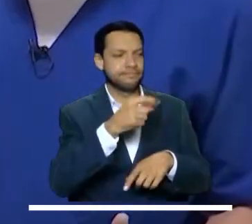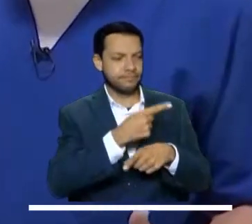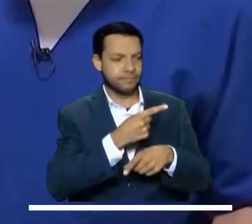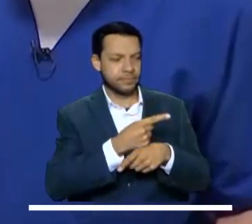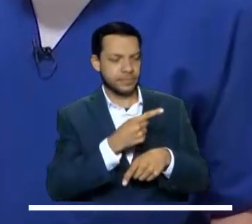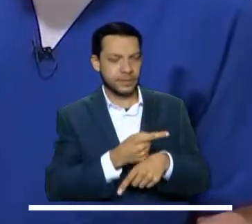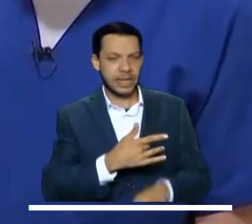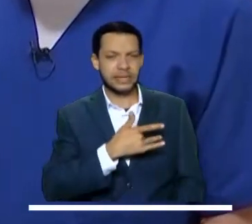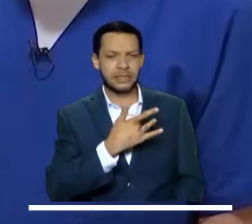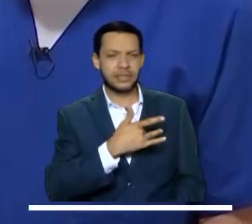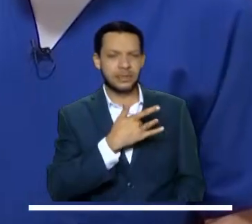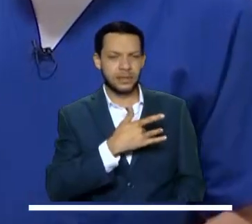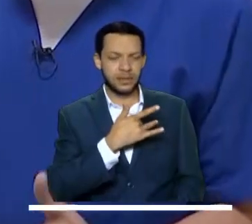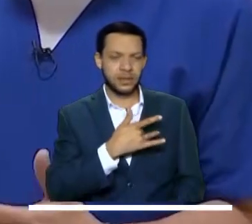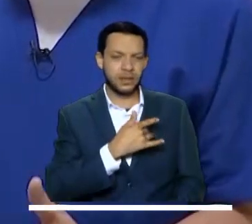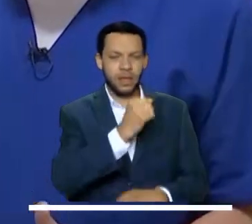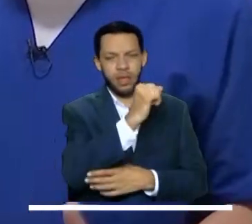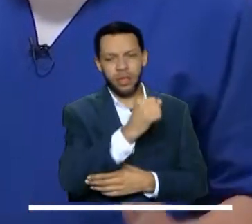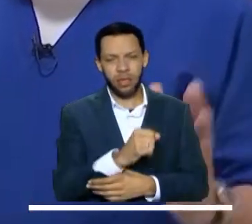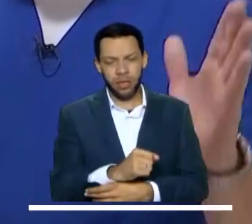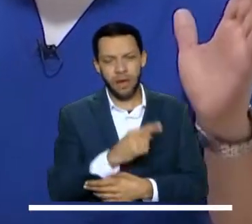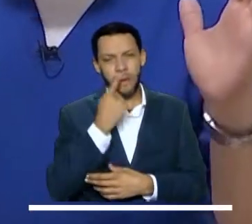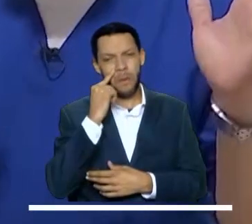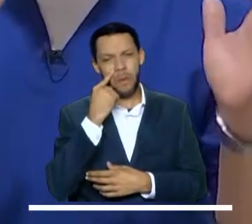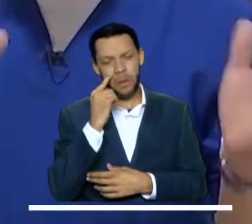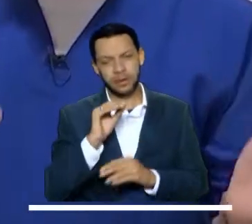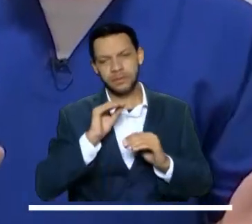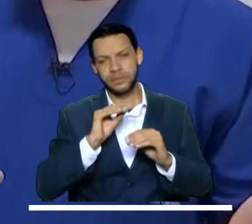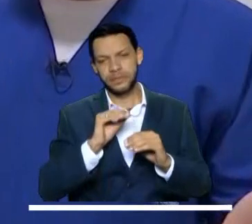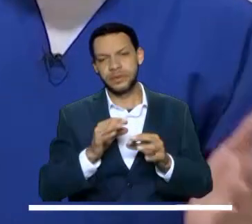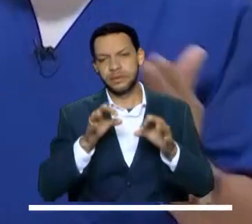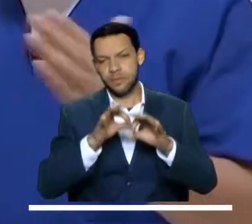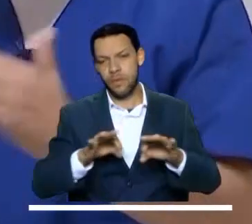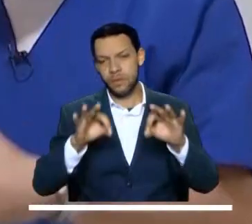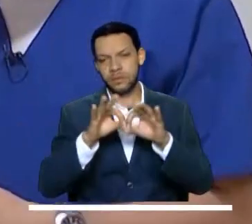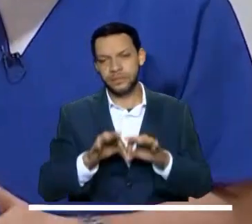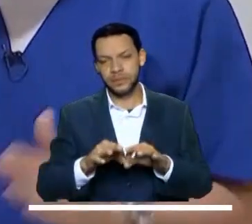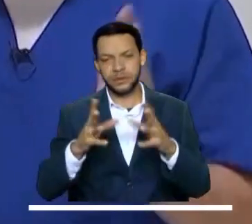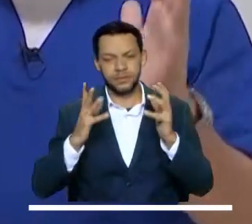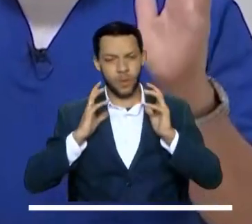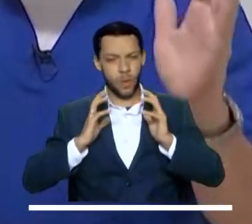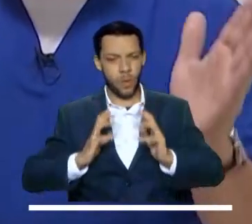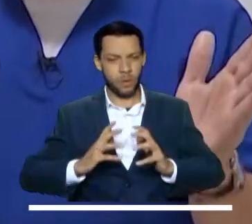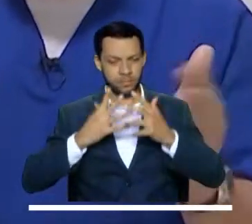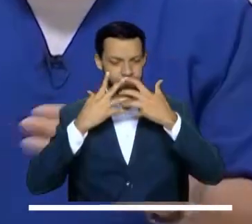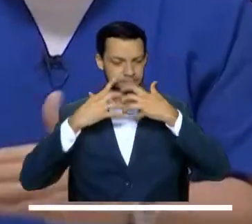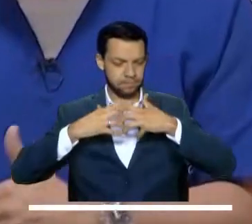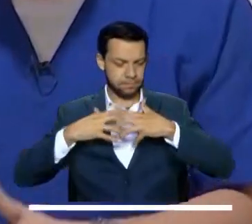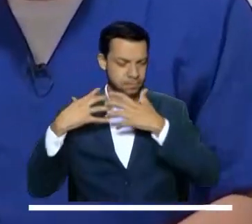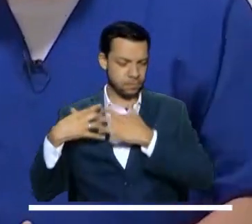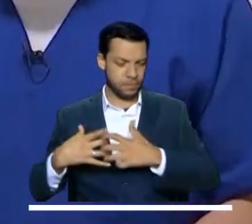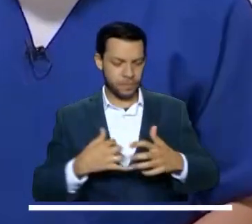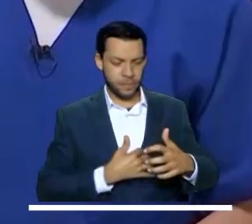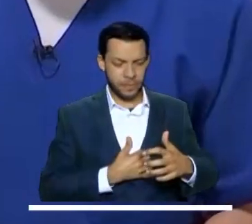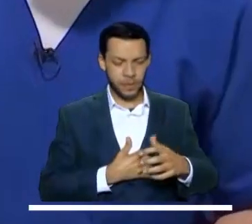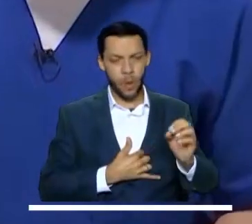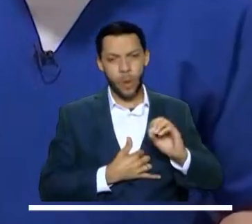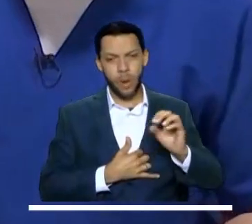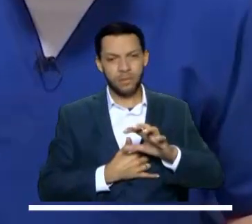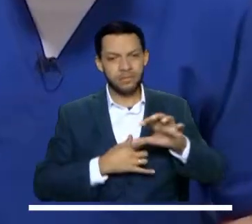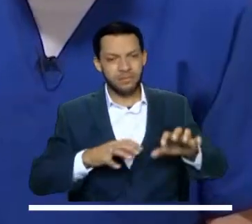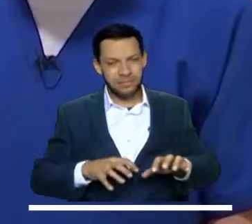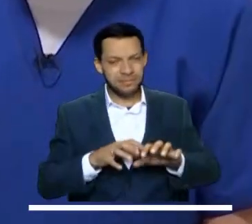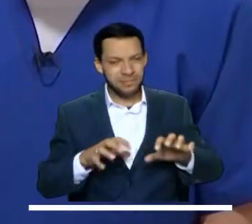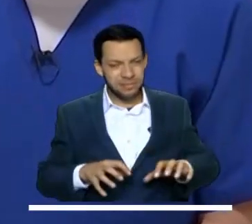mucho en el funcionamiento del aparato digestivo, como lo dijo el doctor Miguel, tener la parte estructural y la parte funcional. El órgano puede estar bien, pero funciona mal, que es lo que